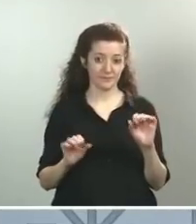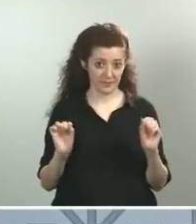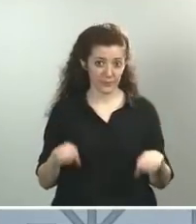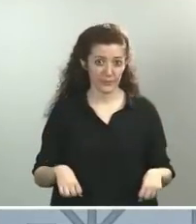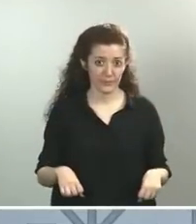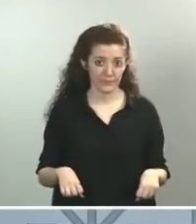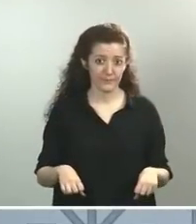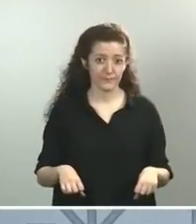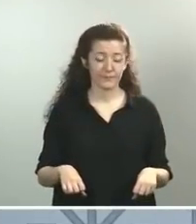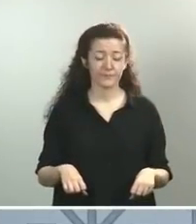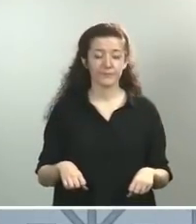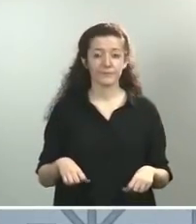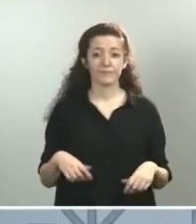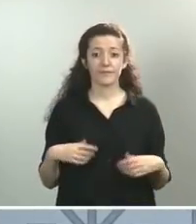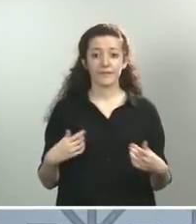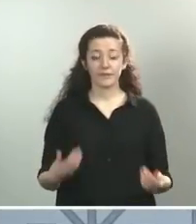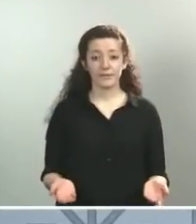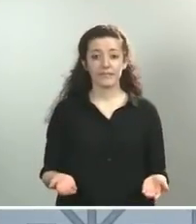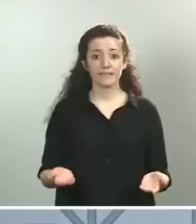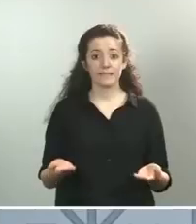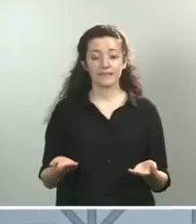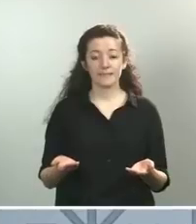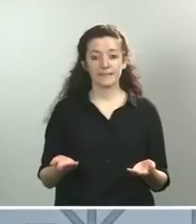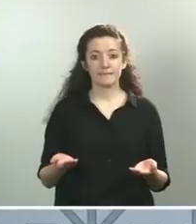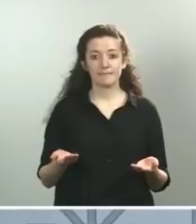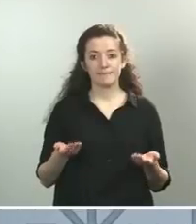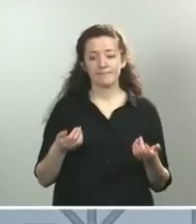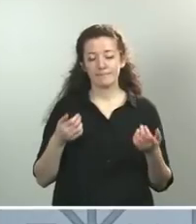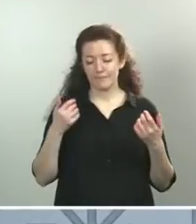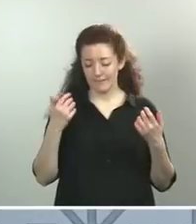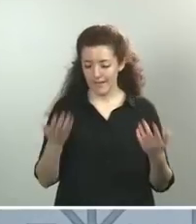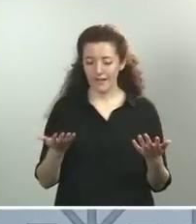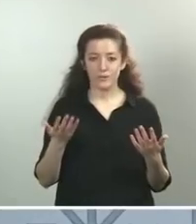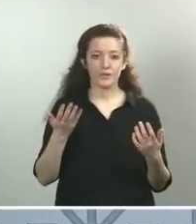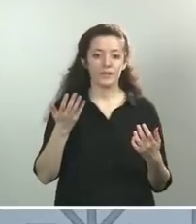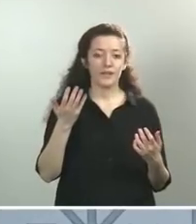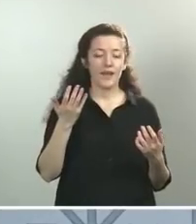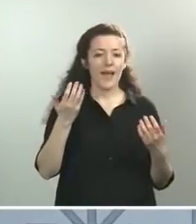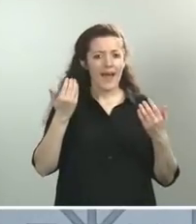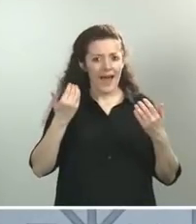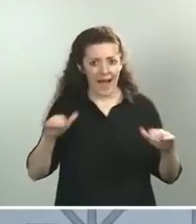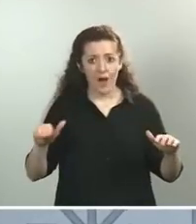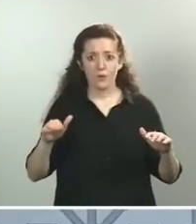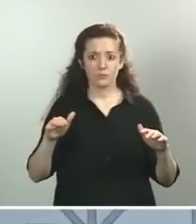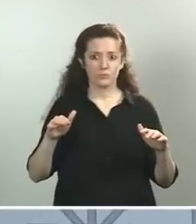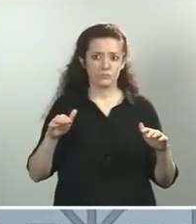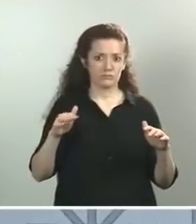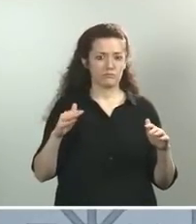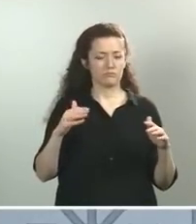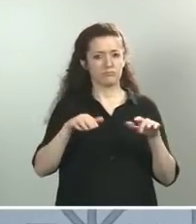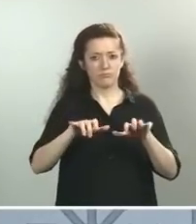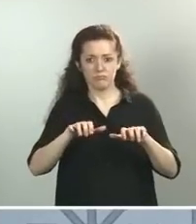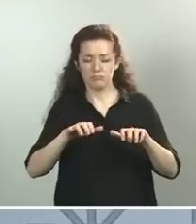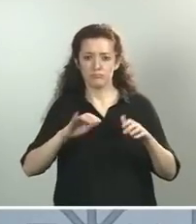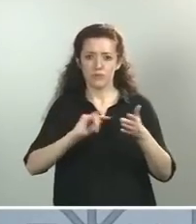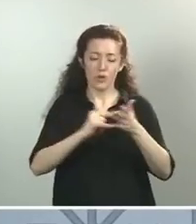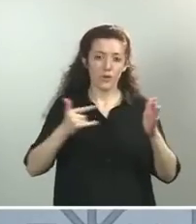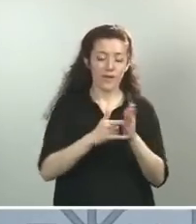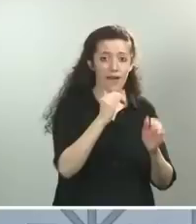Entón, claro que, aun así, hai problemas de acceso á